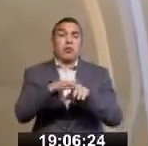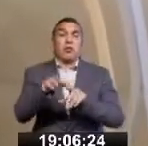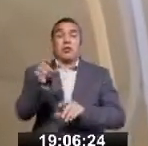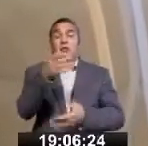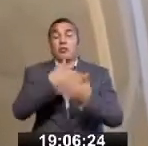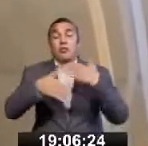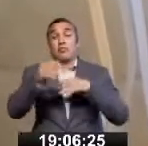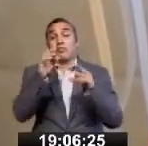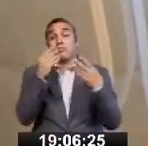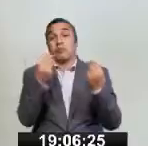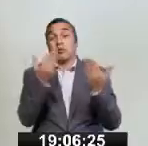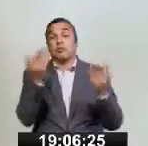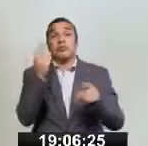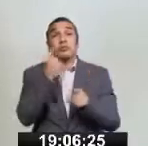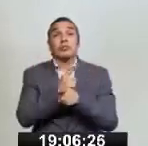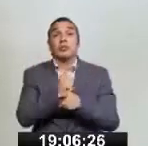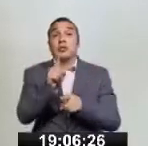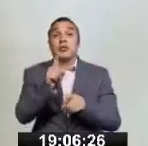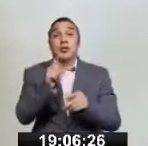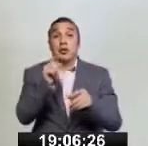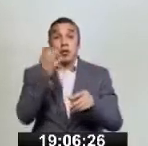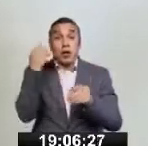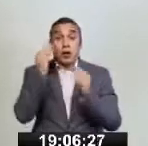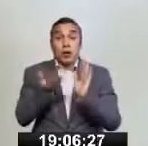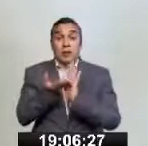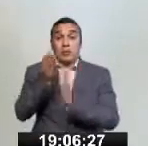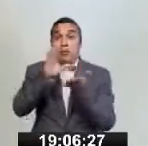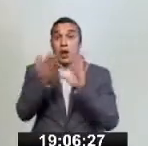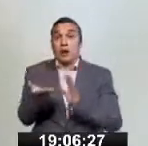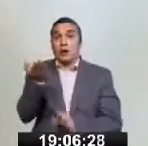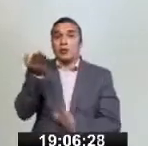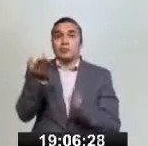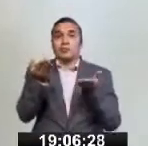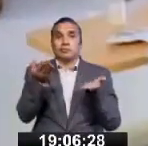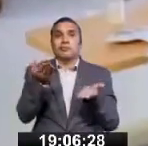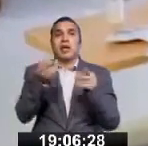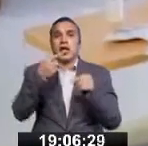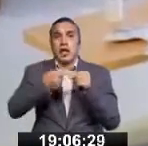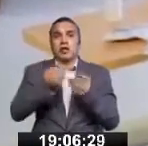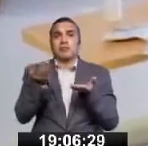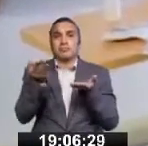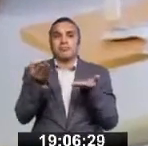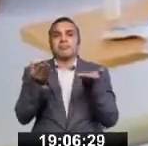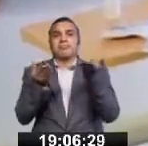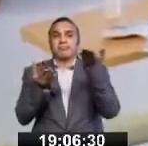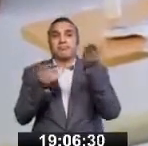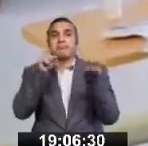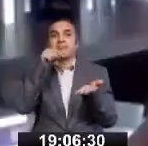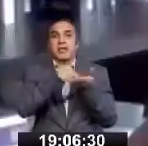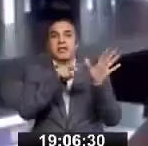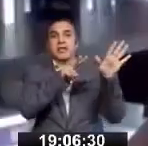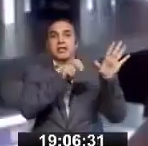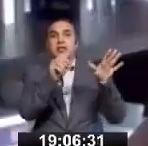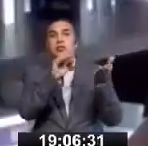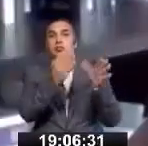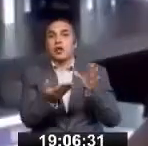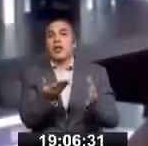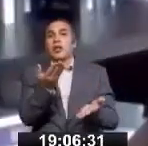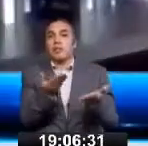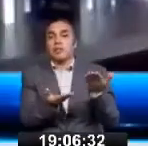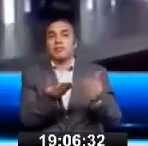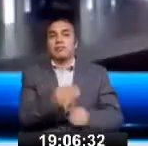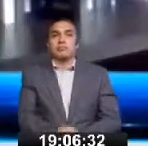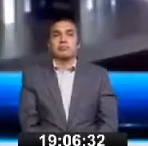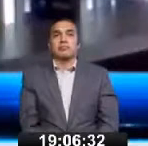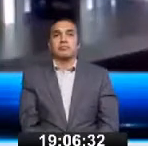en el país y está a poco de superar a Guayaquil en el número de muertos por la enfermedad, con más de 1.700 decesos. Tenemos que